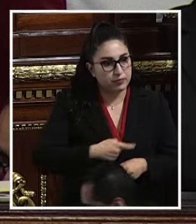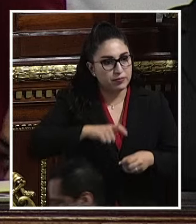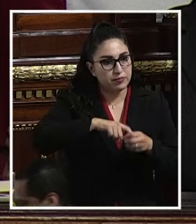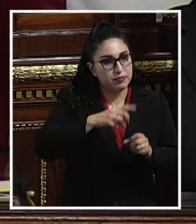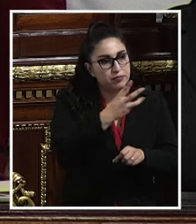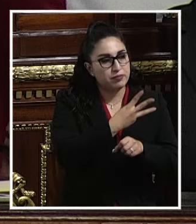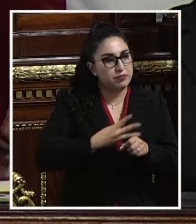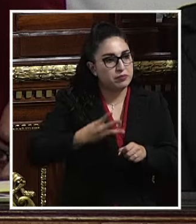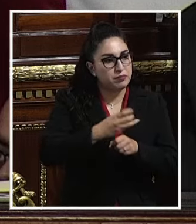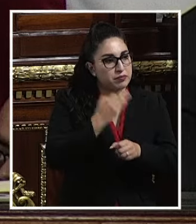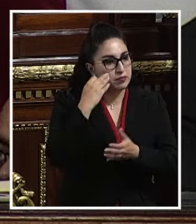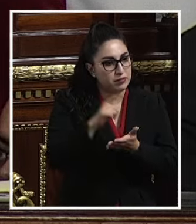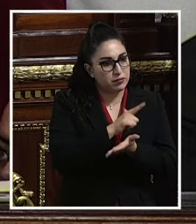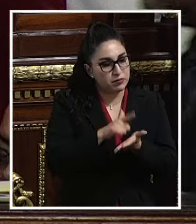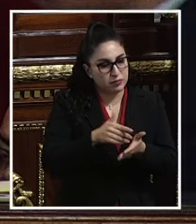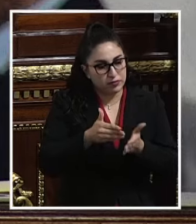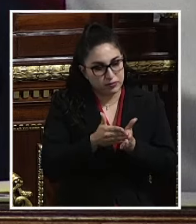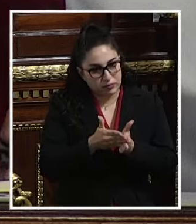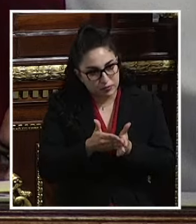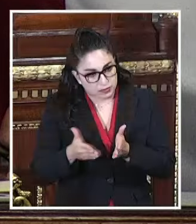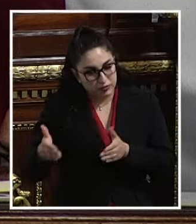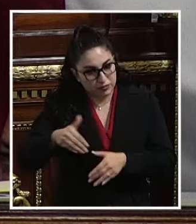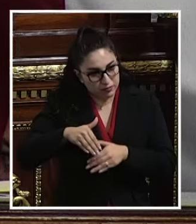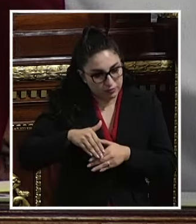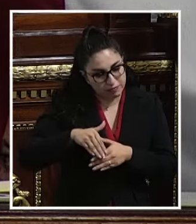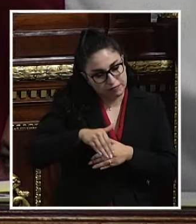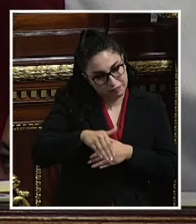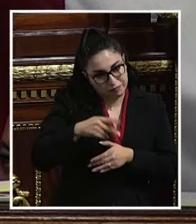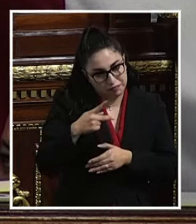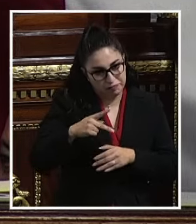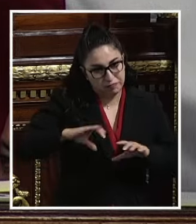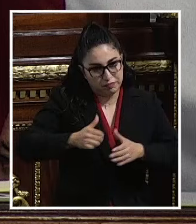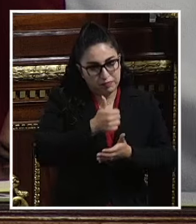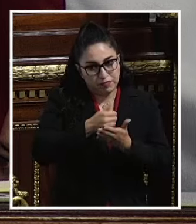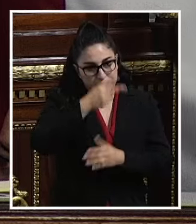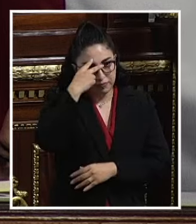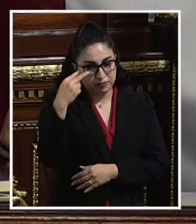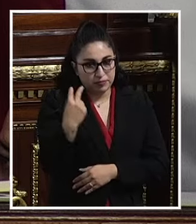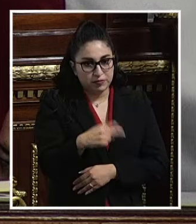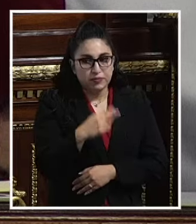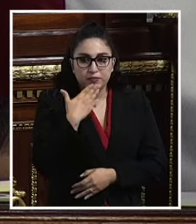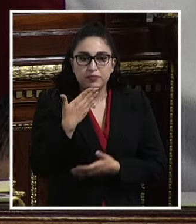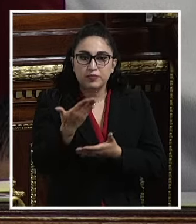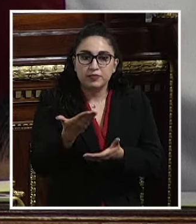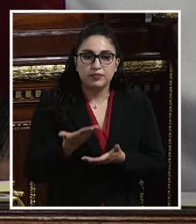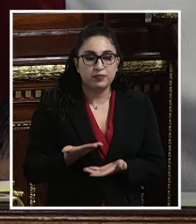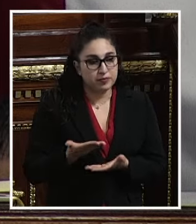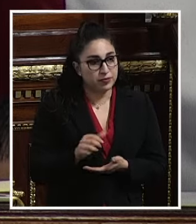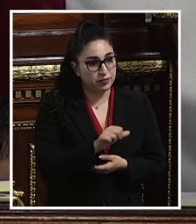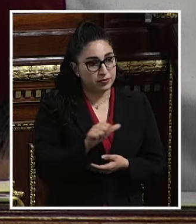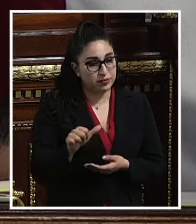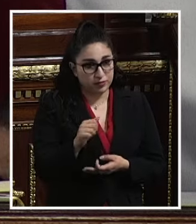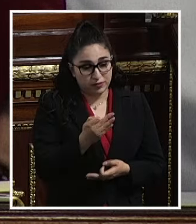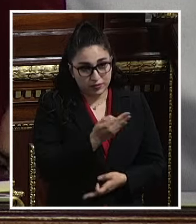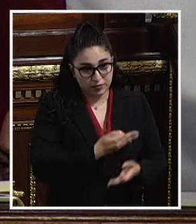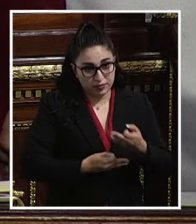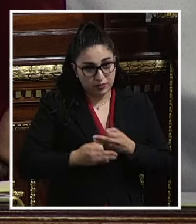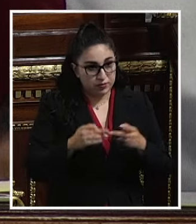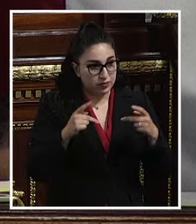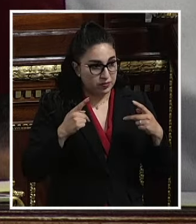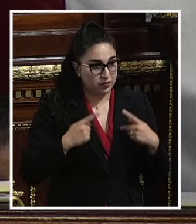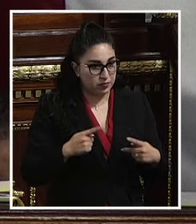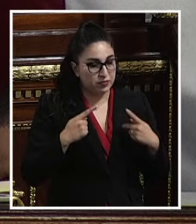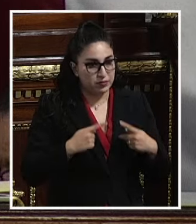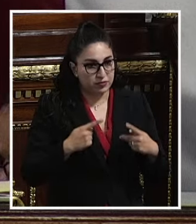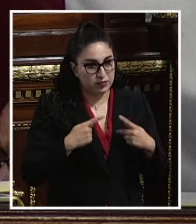del Congreso de la Ciudad de México. Bienvenidas y bienvenidos